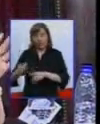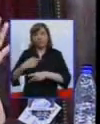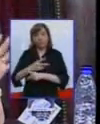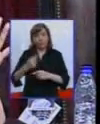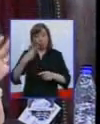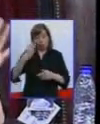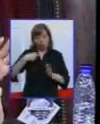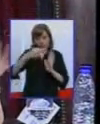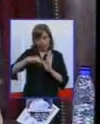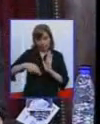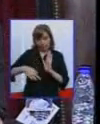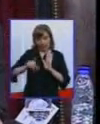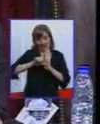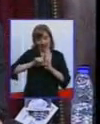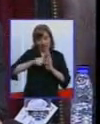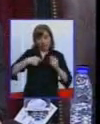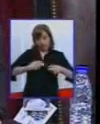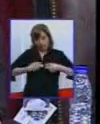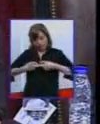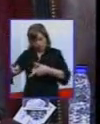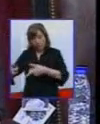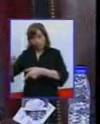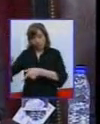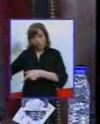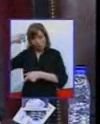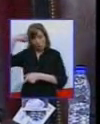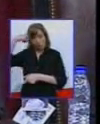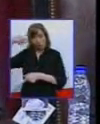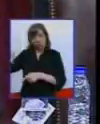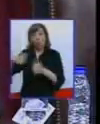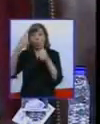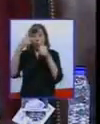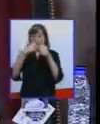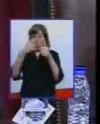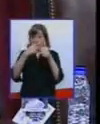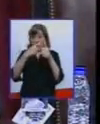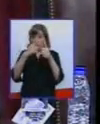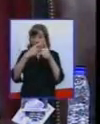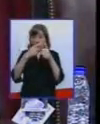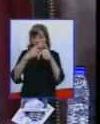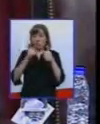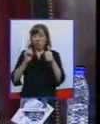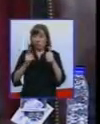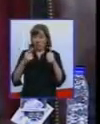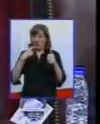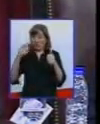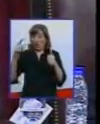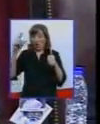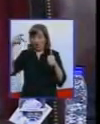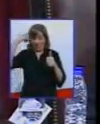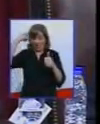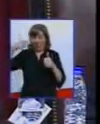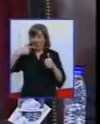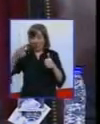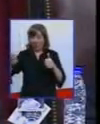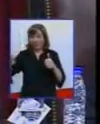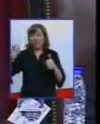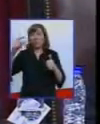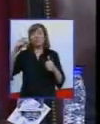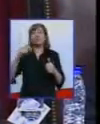para finalizar, vamos a enviar dos proyectos de ley. Uno que tiene que ver con lo que acaba de decir el diputado, que